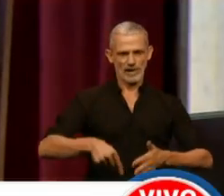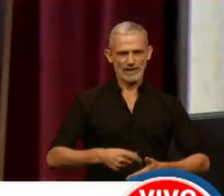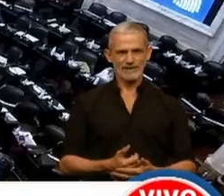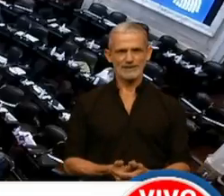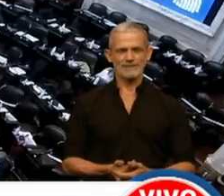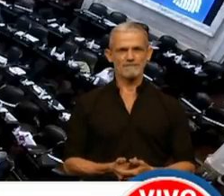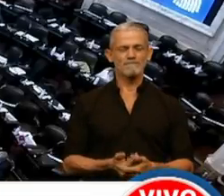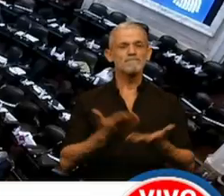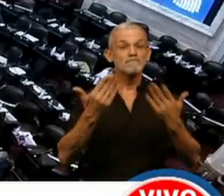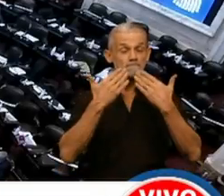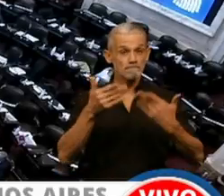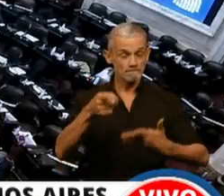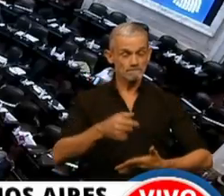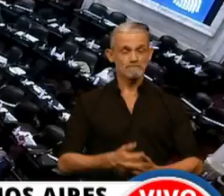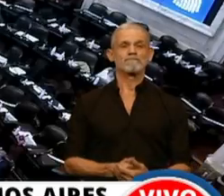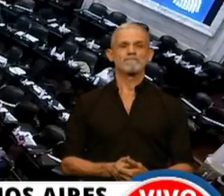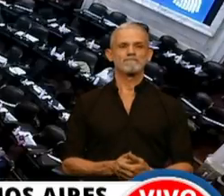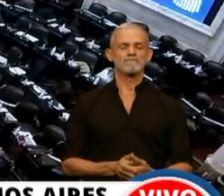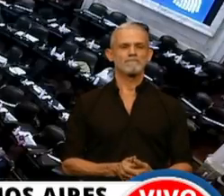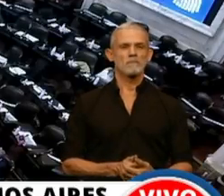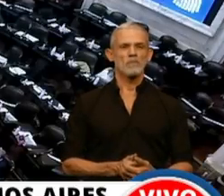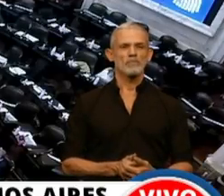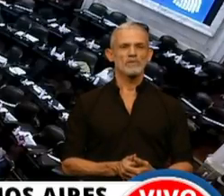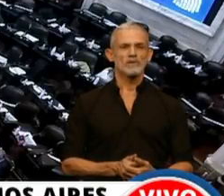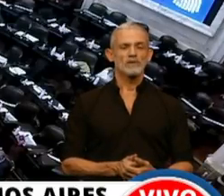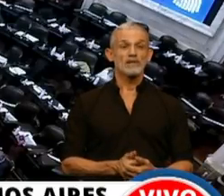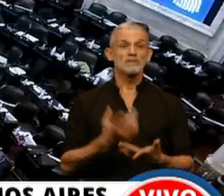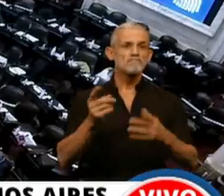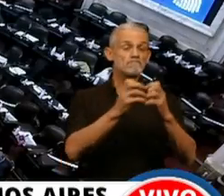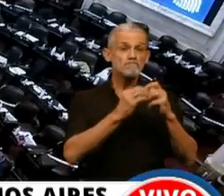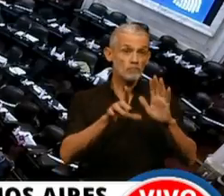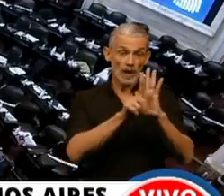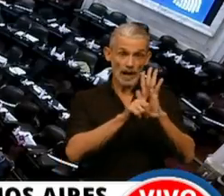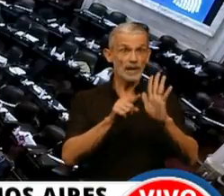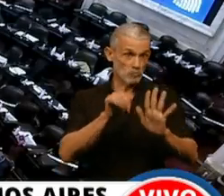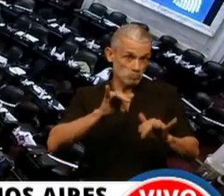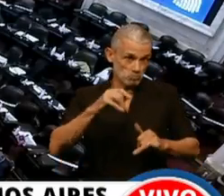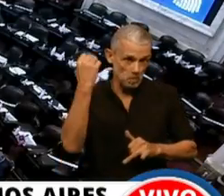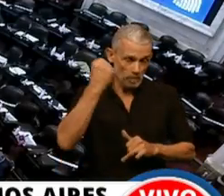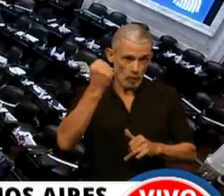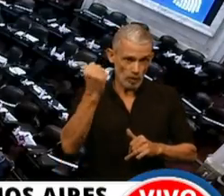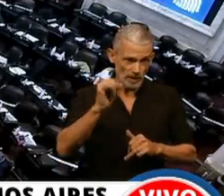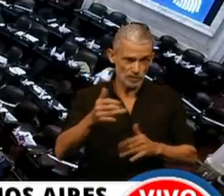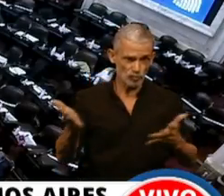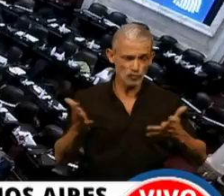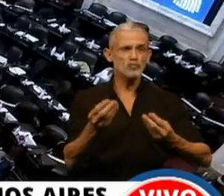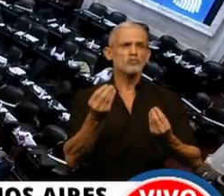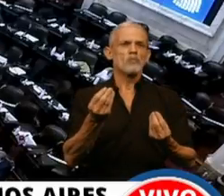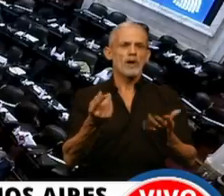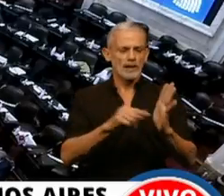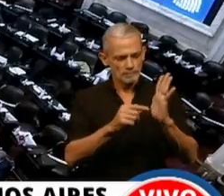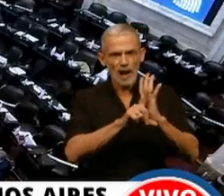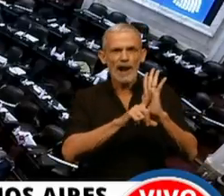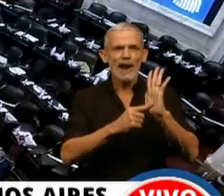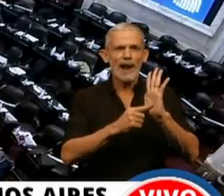gracias por la palabra se está debatiendo una ley que es importante porque es